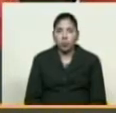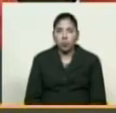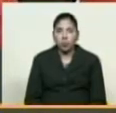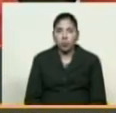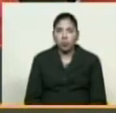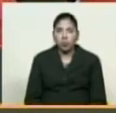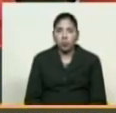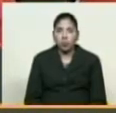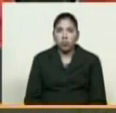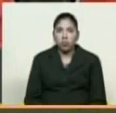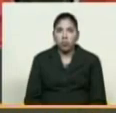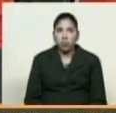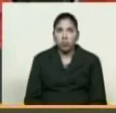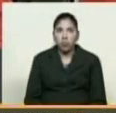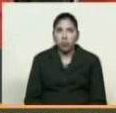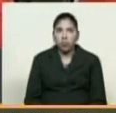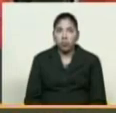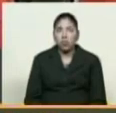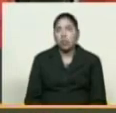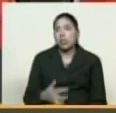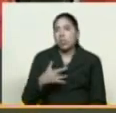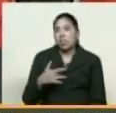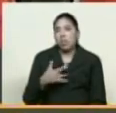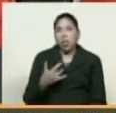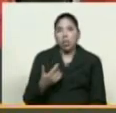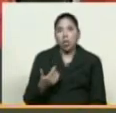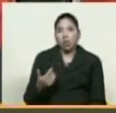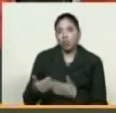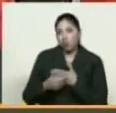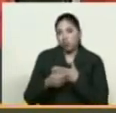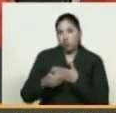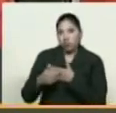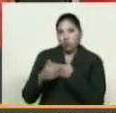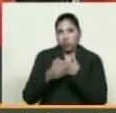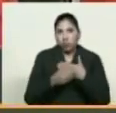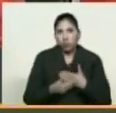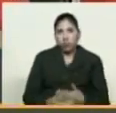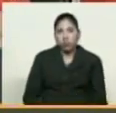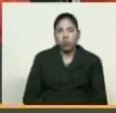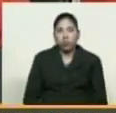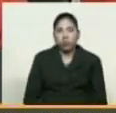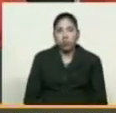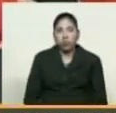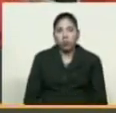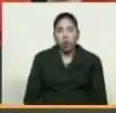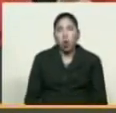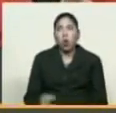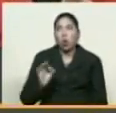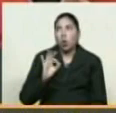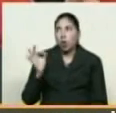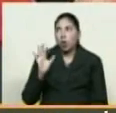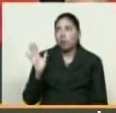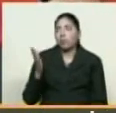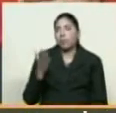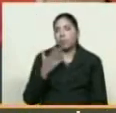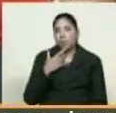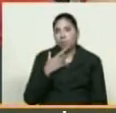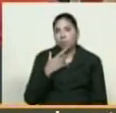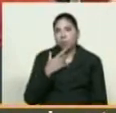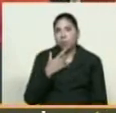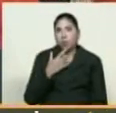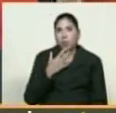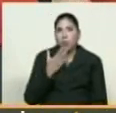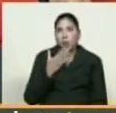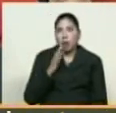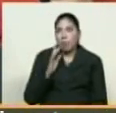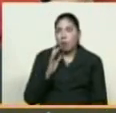presidente Nicolás Maduro, pero se sienten agredidos. Se sienten agredidos. O como cada vez que ocurre